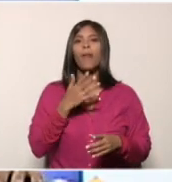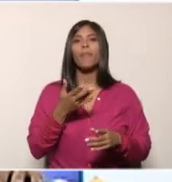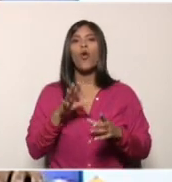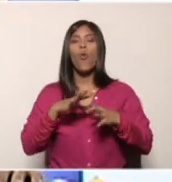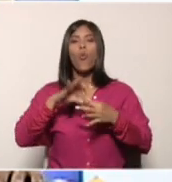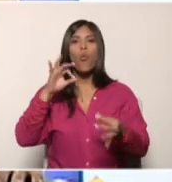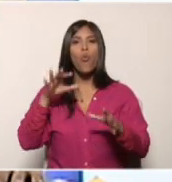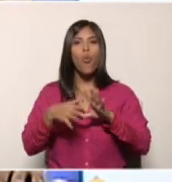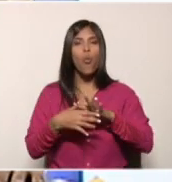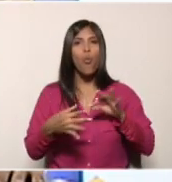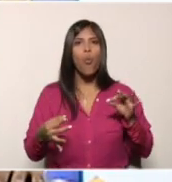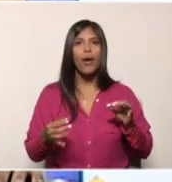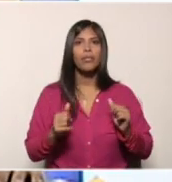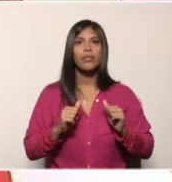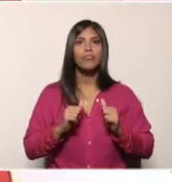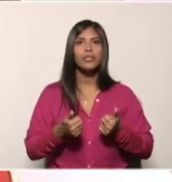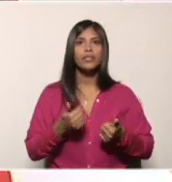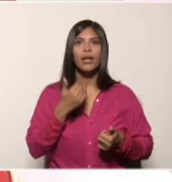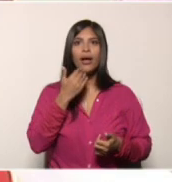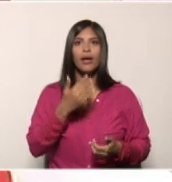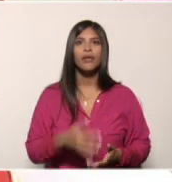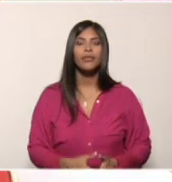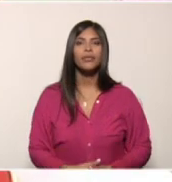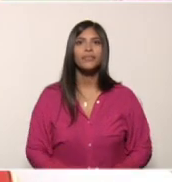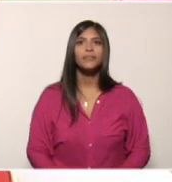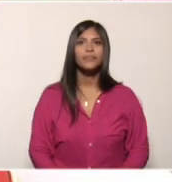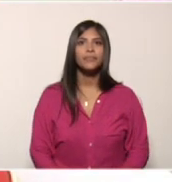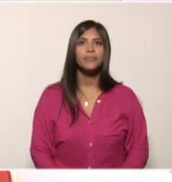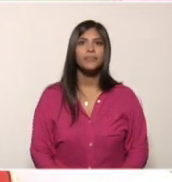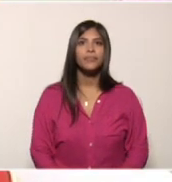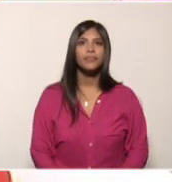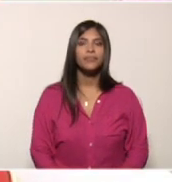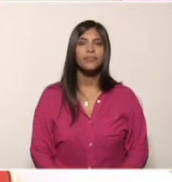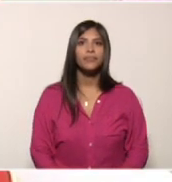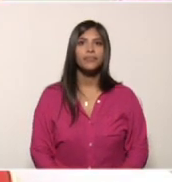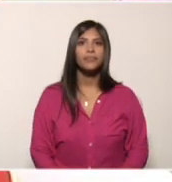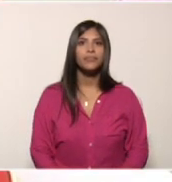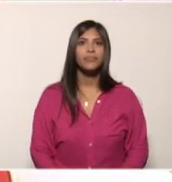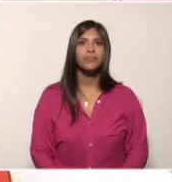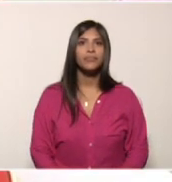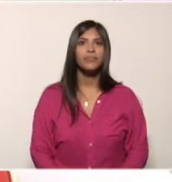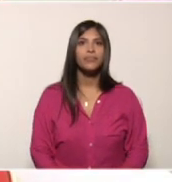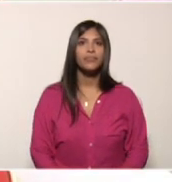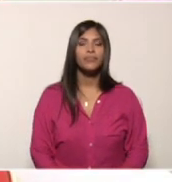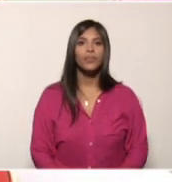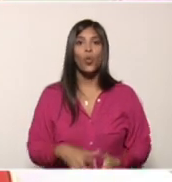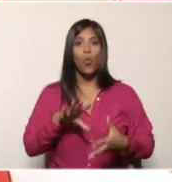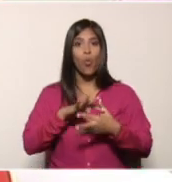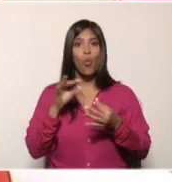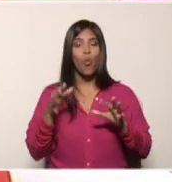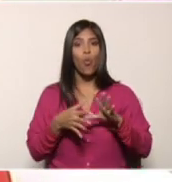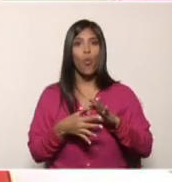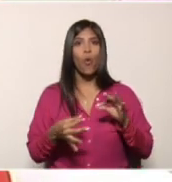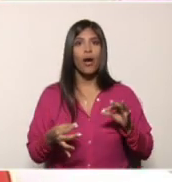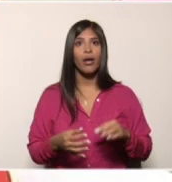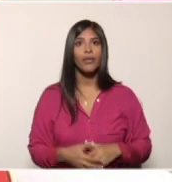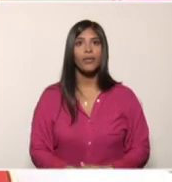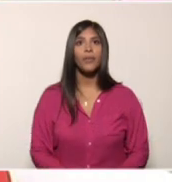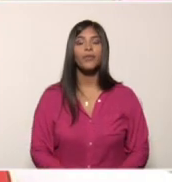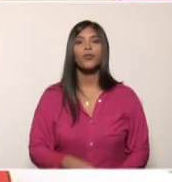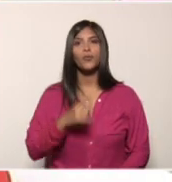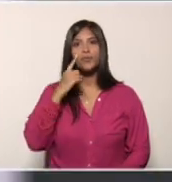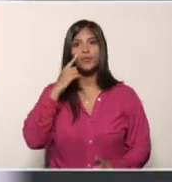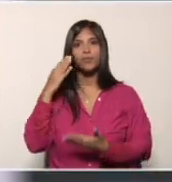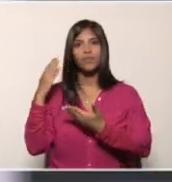cuento. Vamos a empezar con algo. ¿Cuáles son esas recomendaciones, profe? Las recomendaciones. Le voy a recomendar un cuento que se llama El mago de la